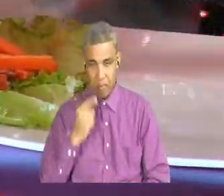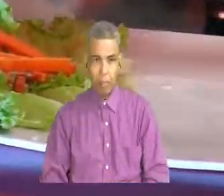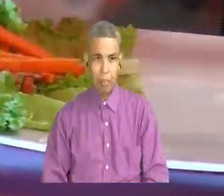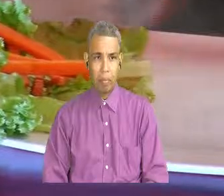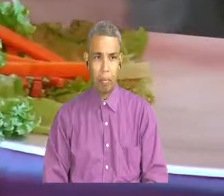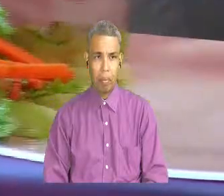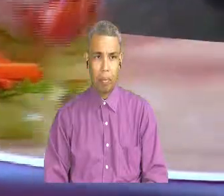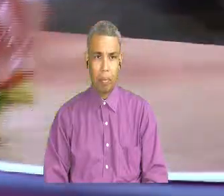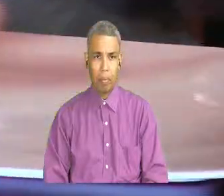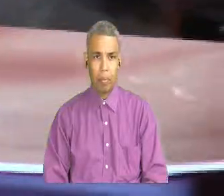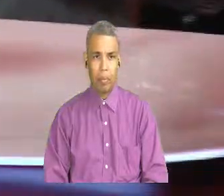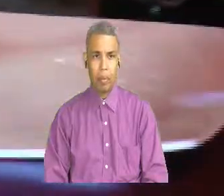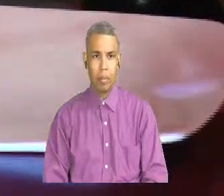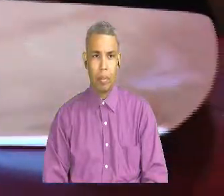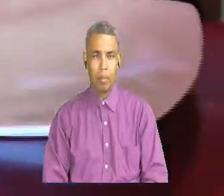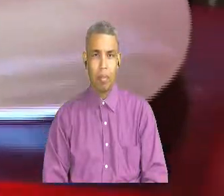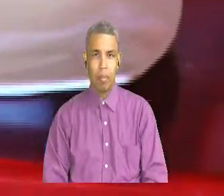nuestras alitas barbecue,